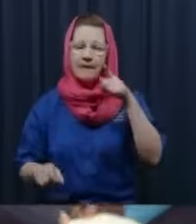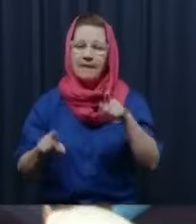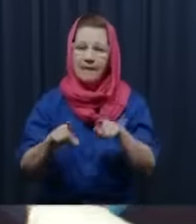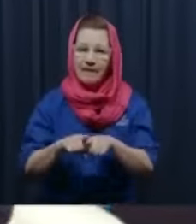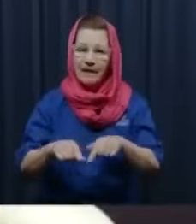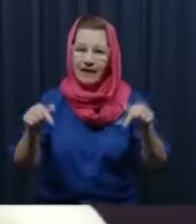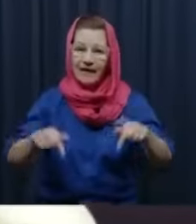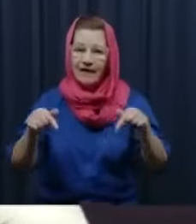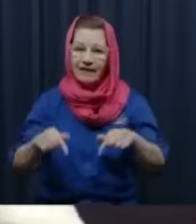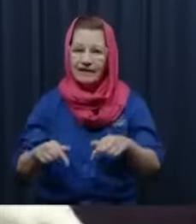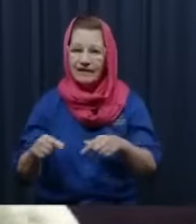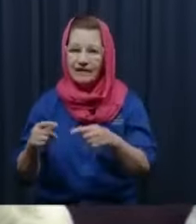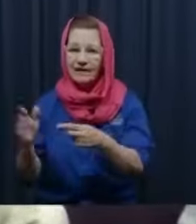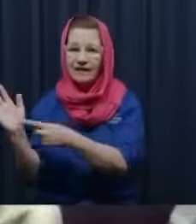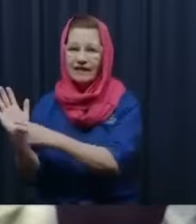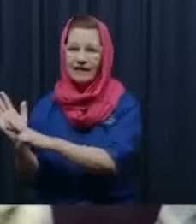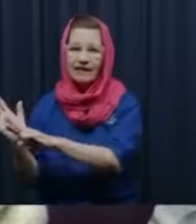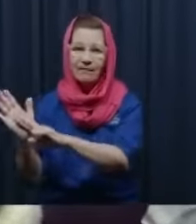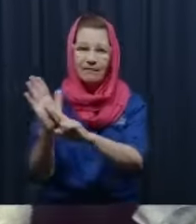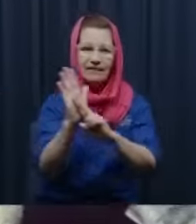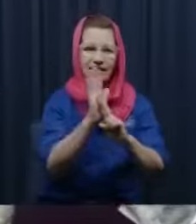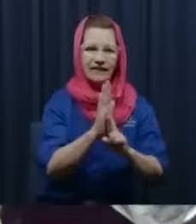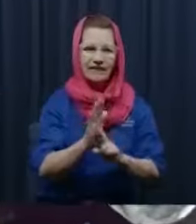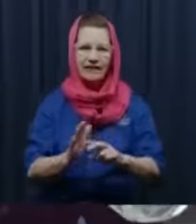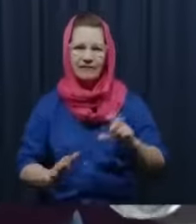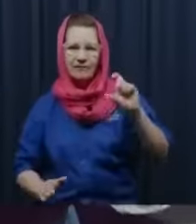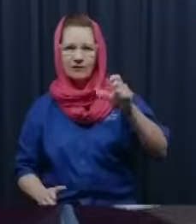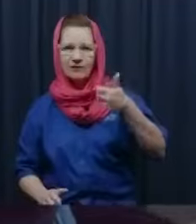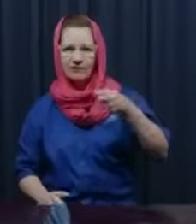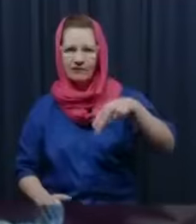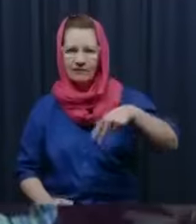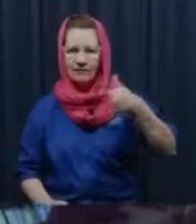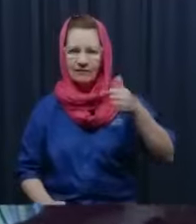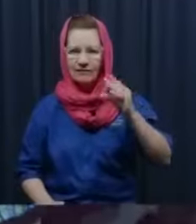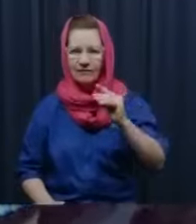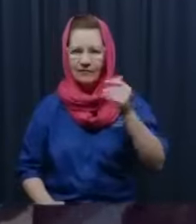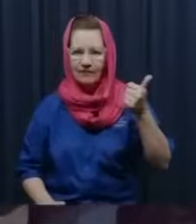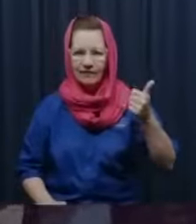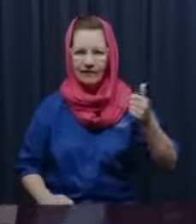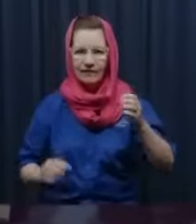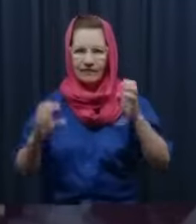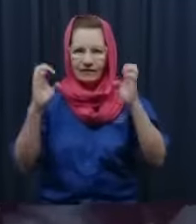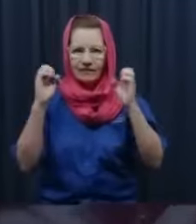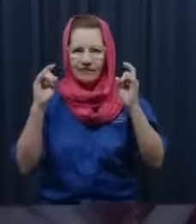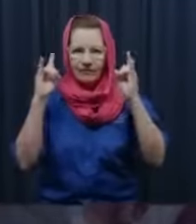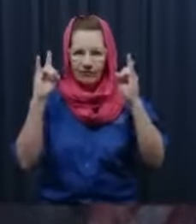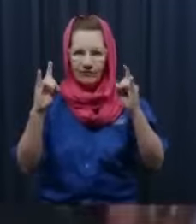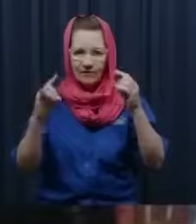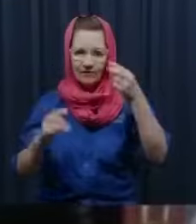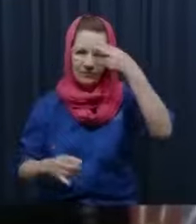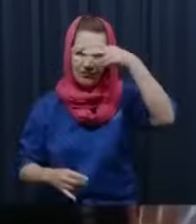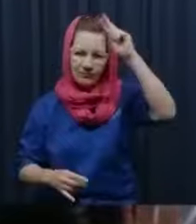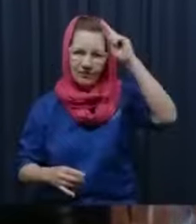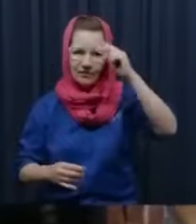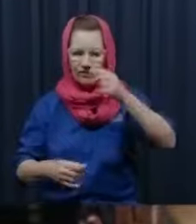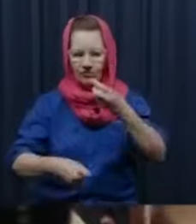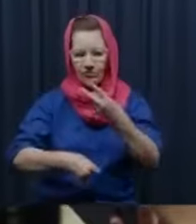aquí estamos representados Canadá Estados Unidos México Guatemala toda